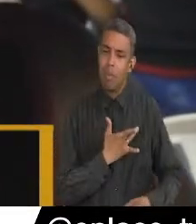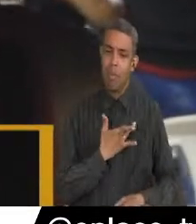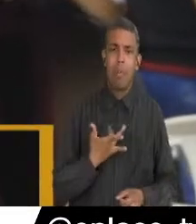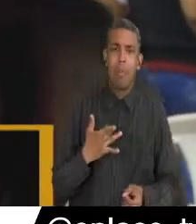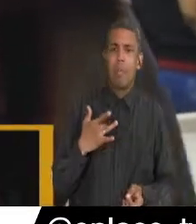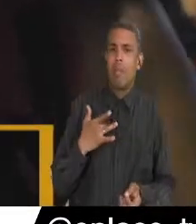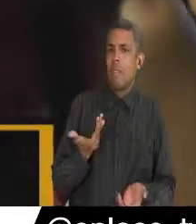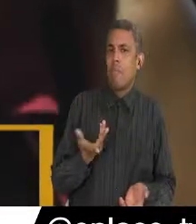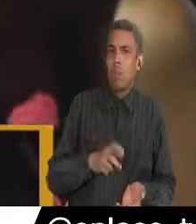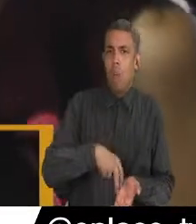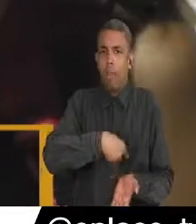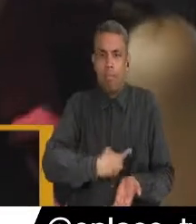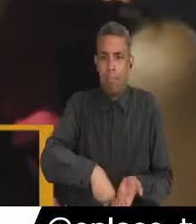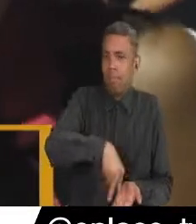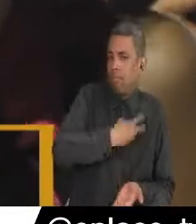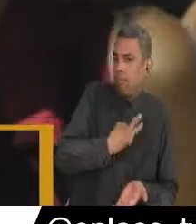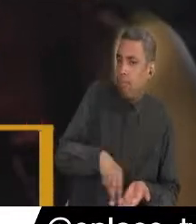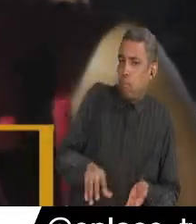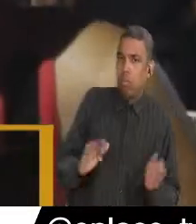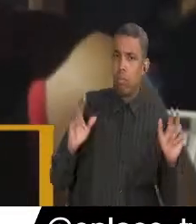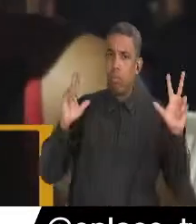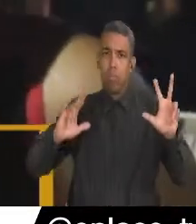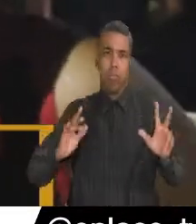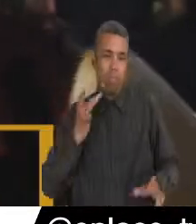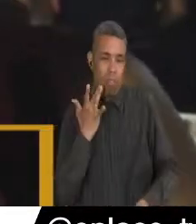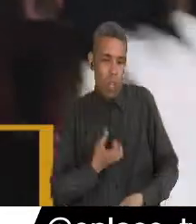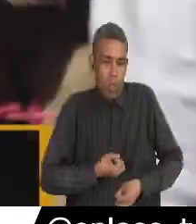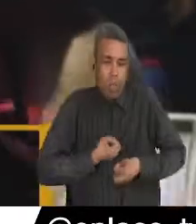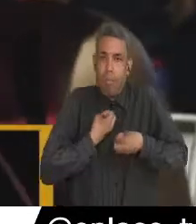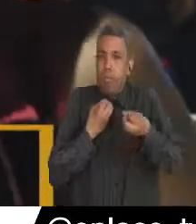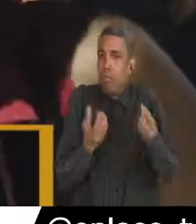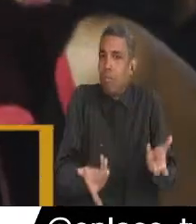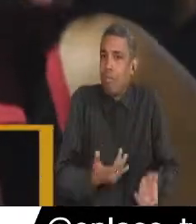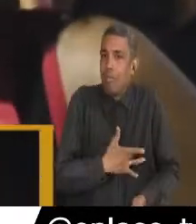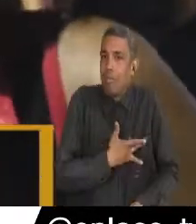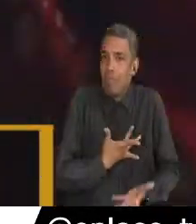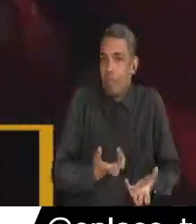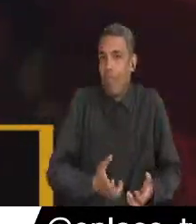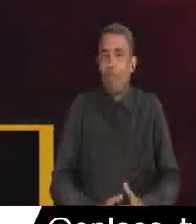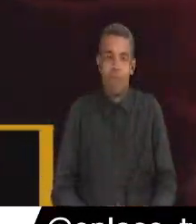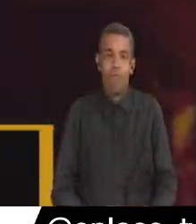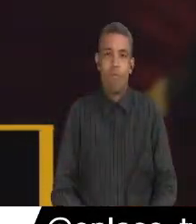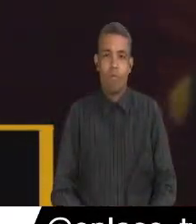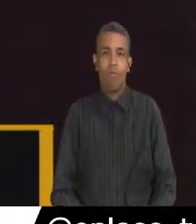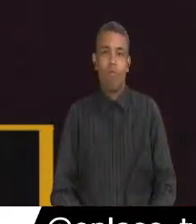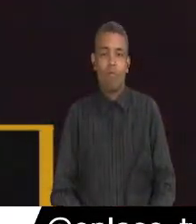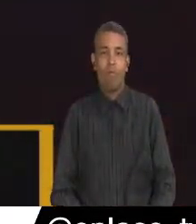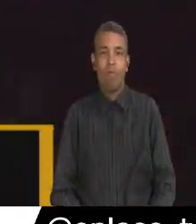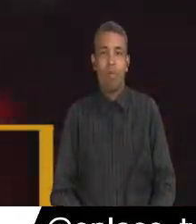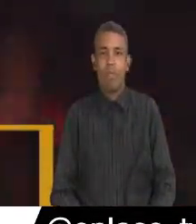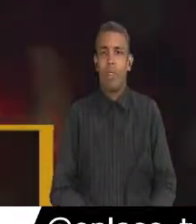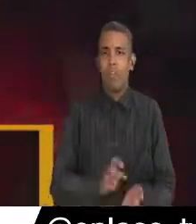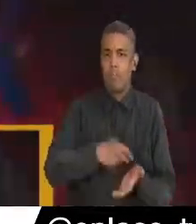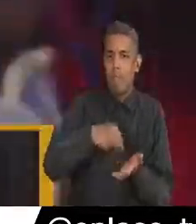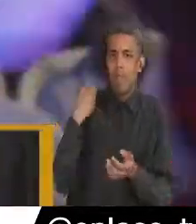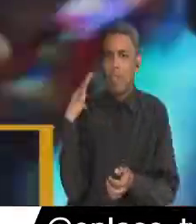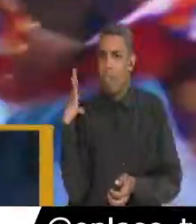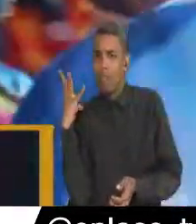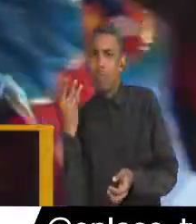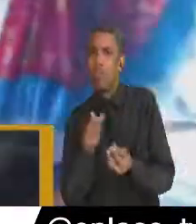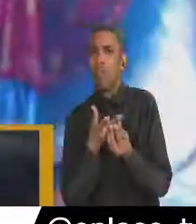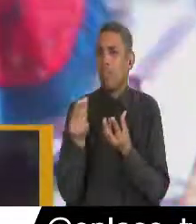género bailamos y nos gusta y qué es lo que nos gusta hacer. Es algo que nosotros mismos compartimos. En el festival de danza participaron alrededor de